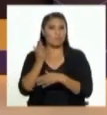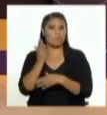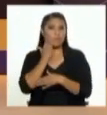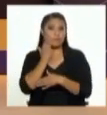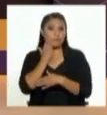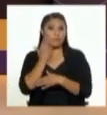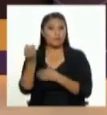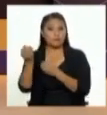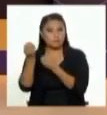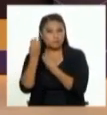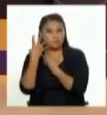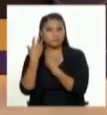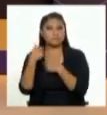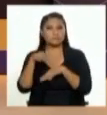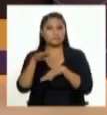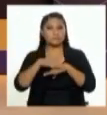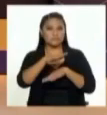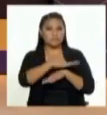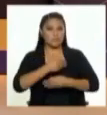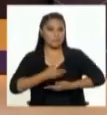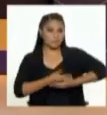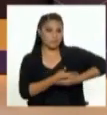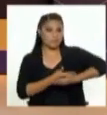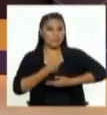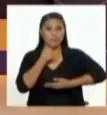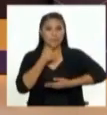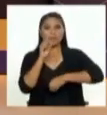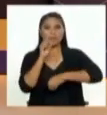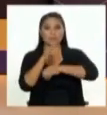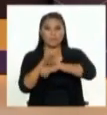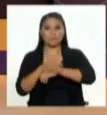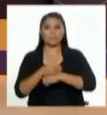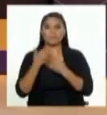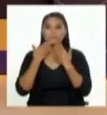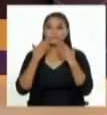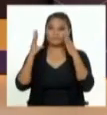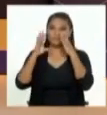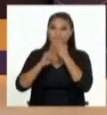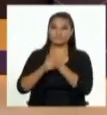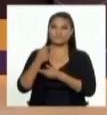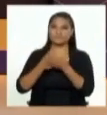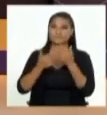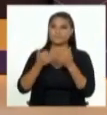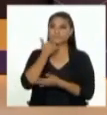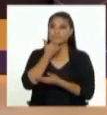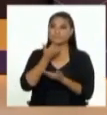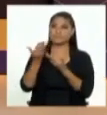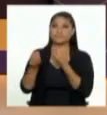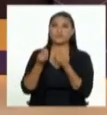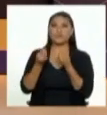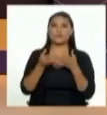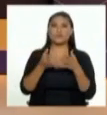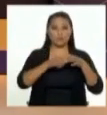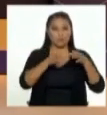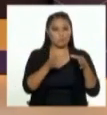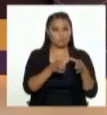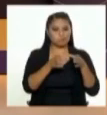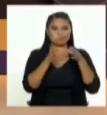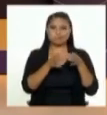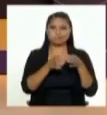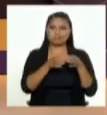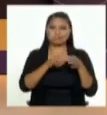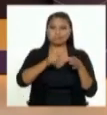de familia que tienen a sus bebés recién nacidos. ¿Cómo estás, Dean? Muy buenas noches. ¿Qué está pasando con las leches fórmula y el